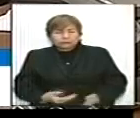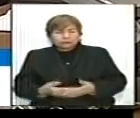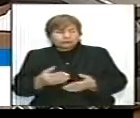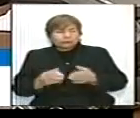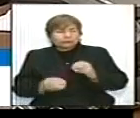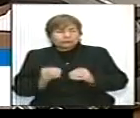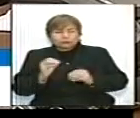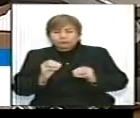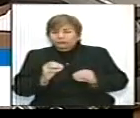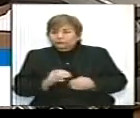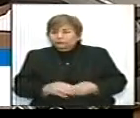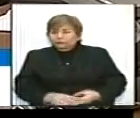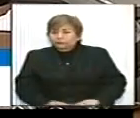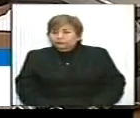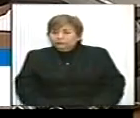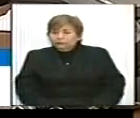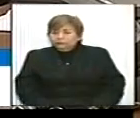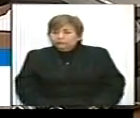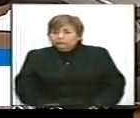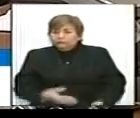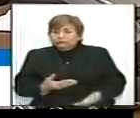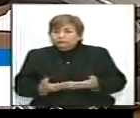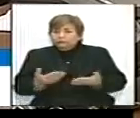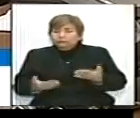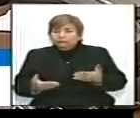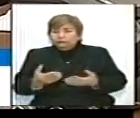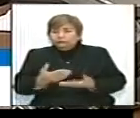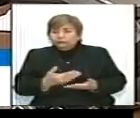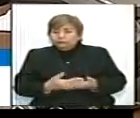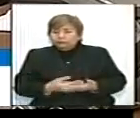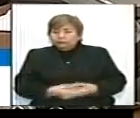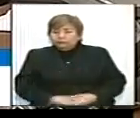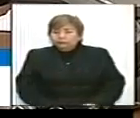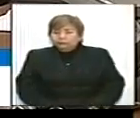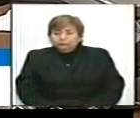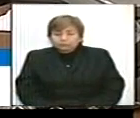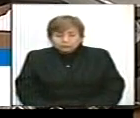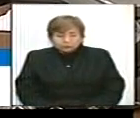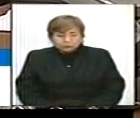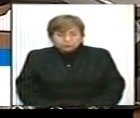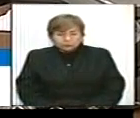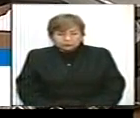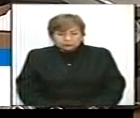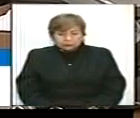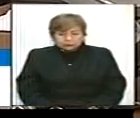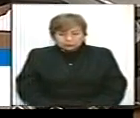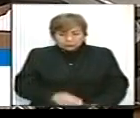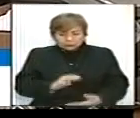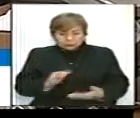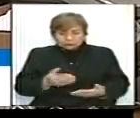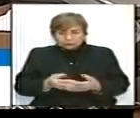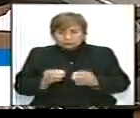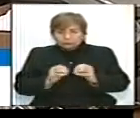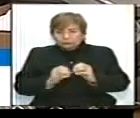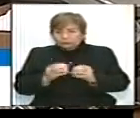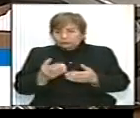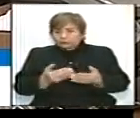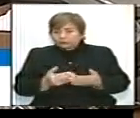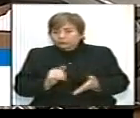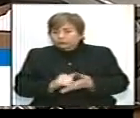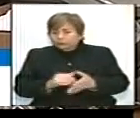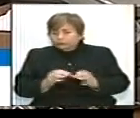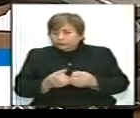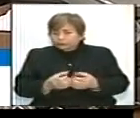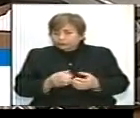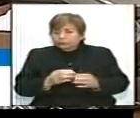sí cuenta con 12 aulas, que son prácticamente todo lo que maneja el modelo pedagógico, 12 aulas con